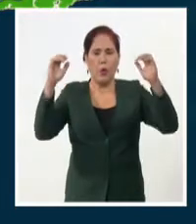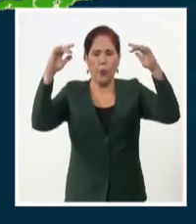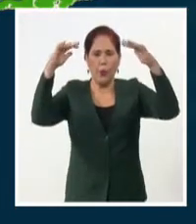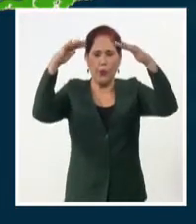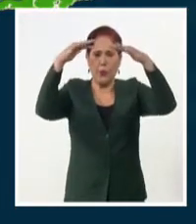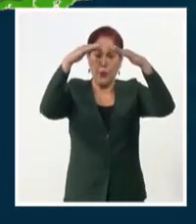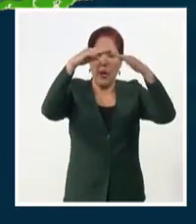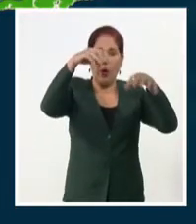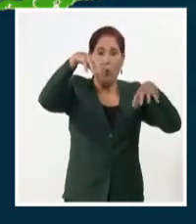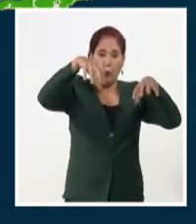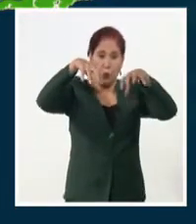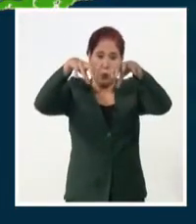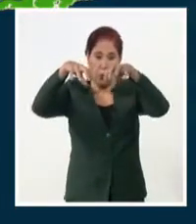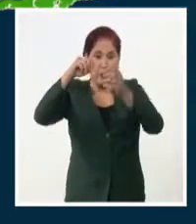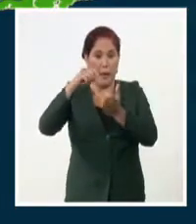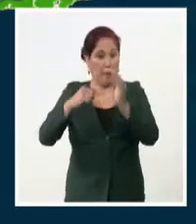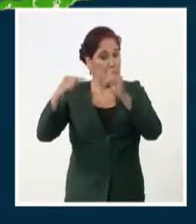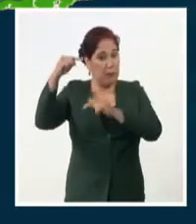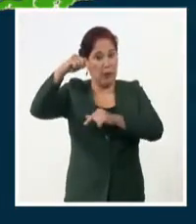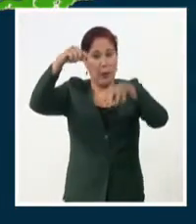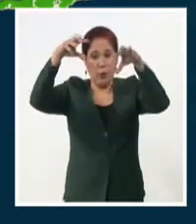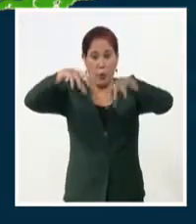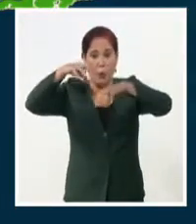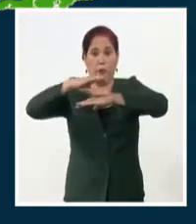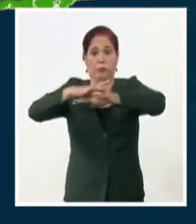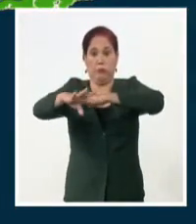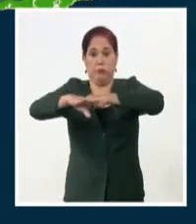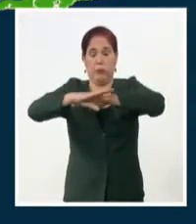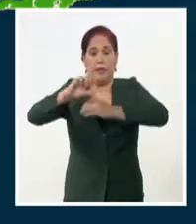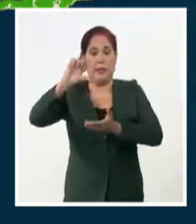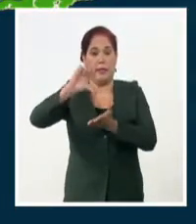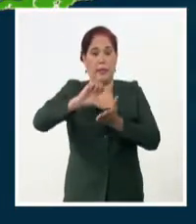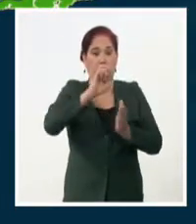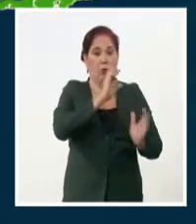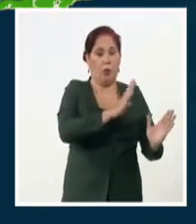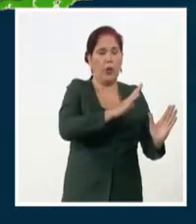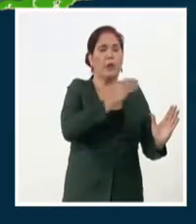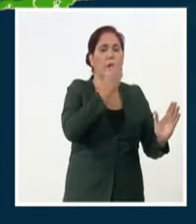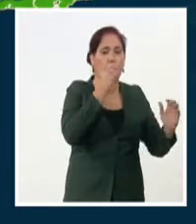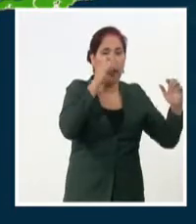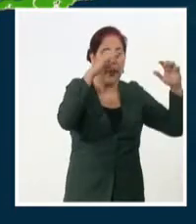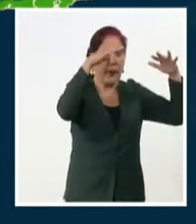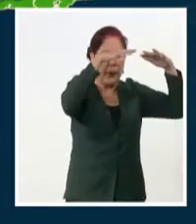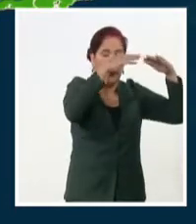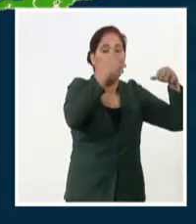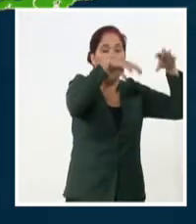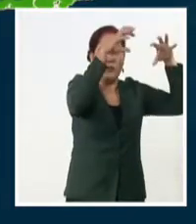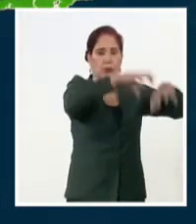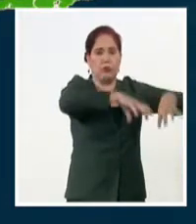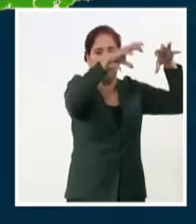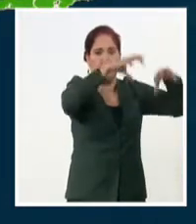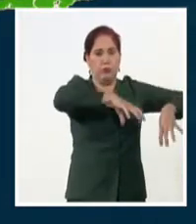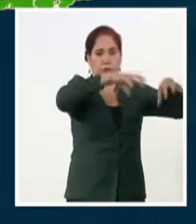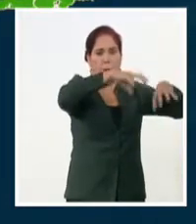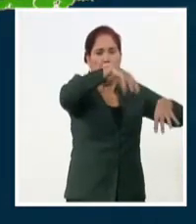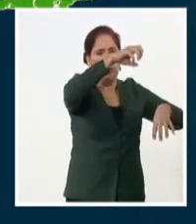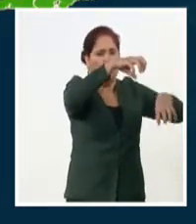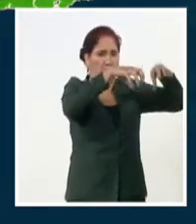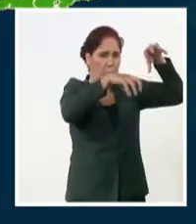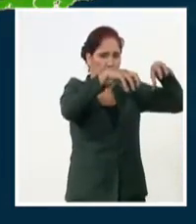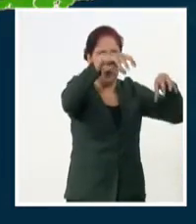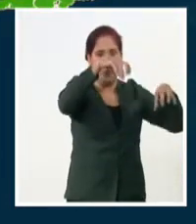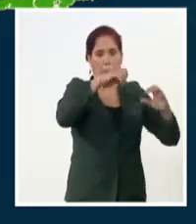chubascos ocasionales, principalmente hacia zonas de la costa norte, del centro y el oriente del país, que se van a mantener también de forma aislada en horas